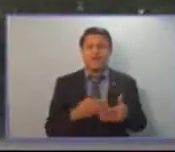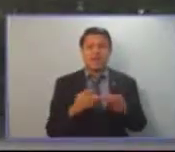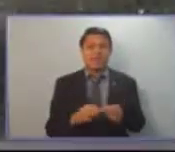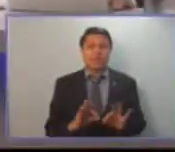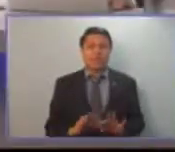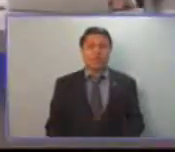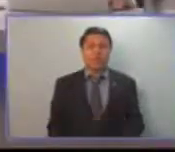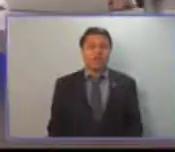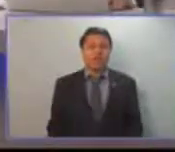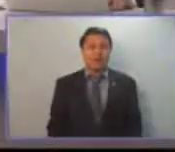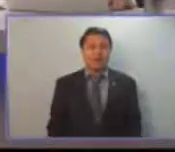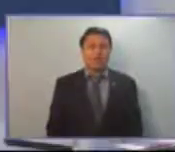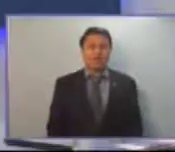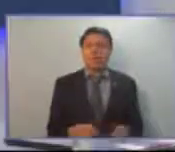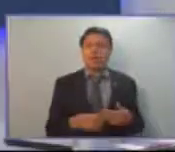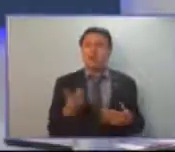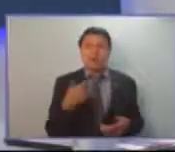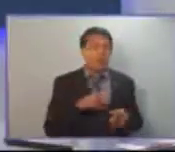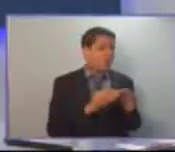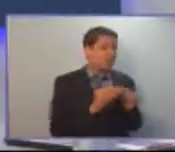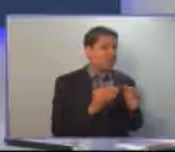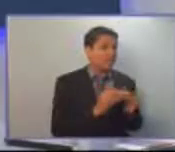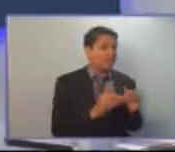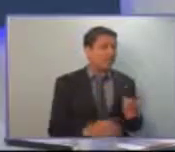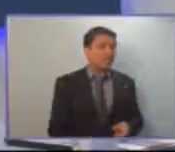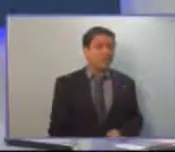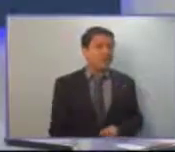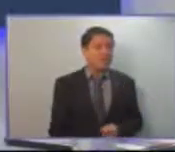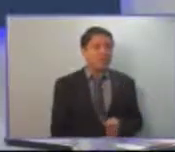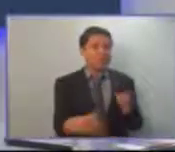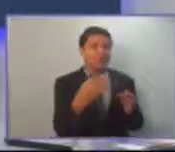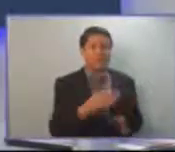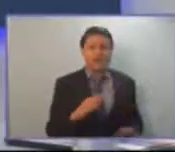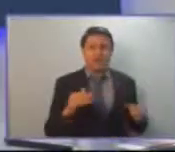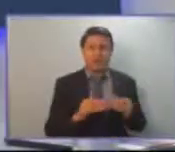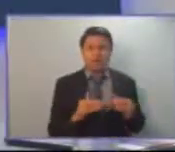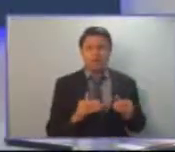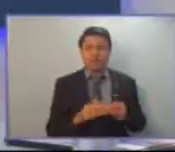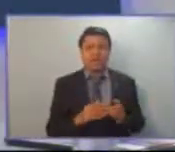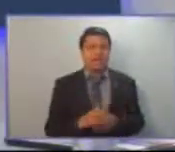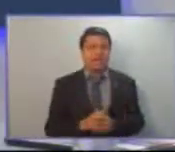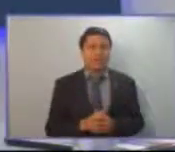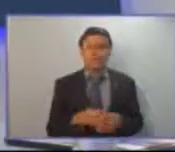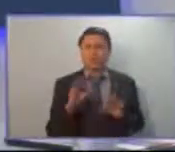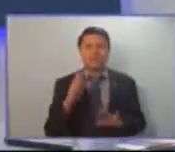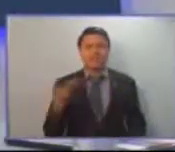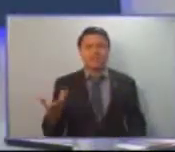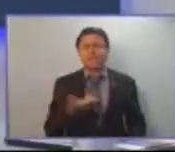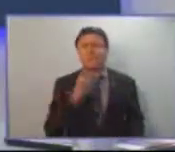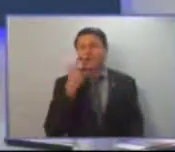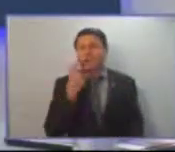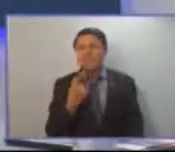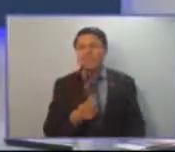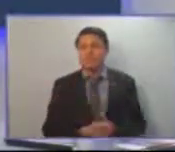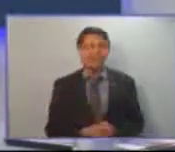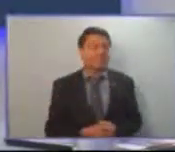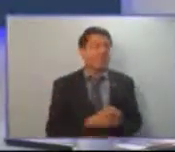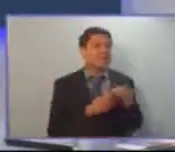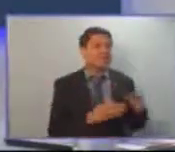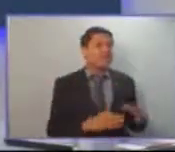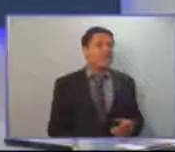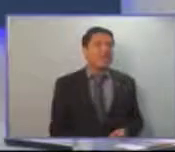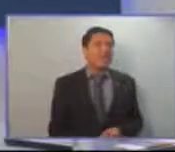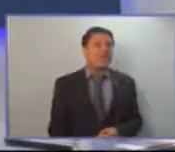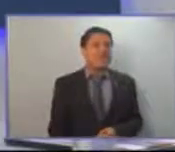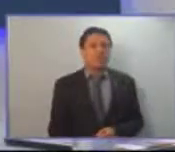Sí, hubo algo también dentro de las reformas que fue evidente, y es la eliminación de la pinta y pega como una forma